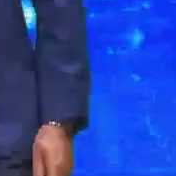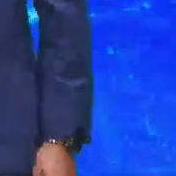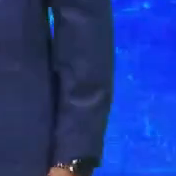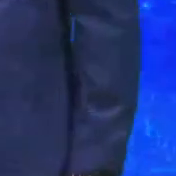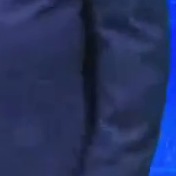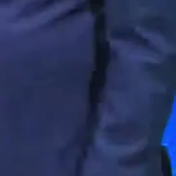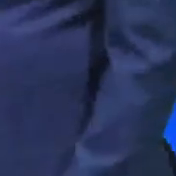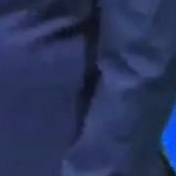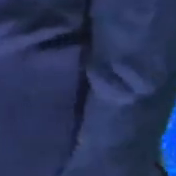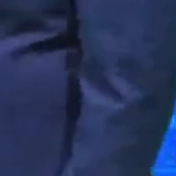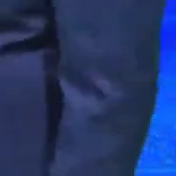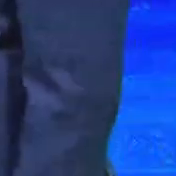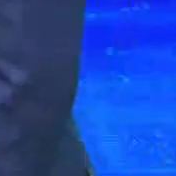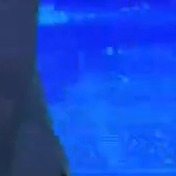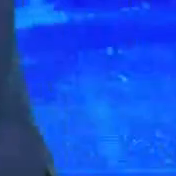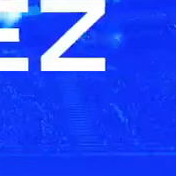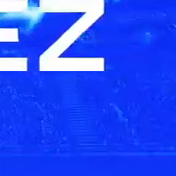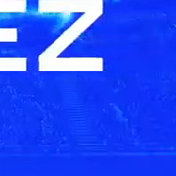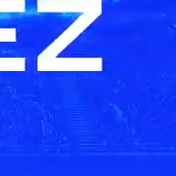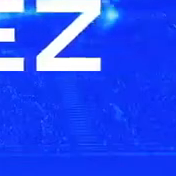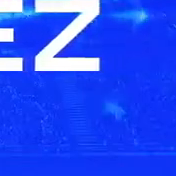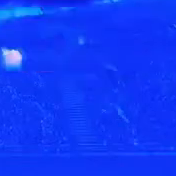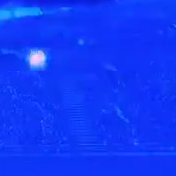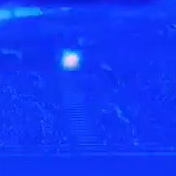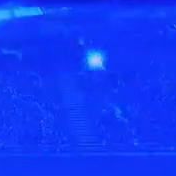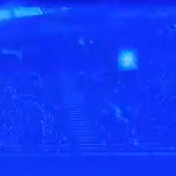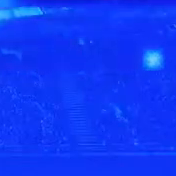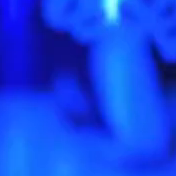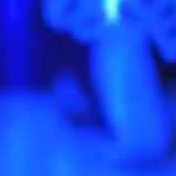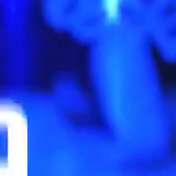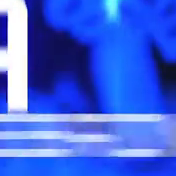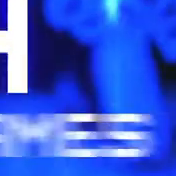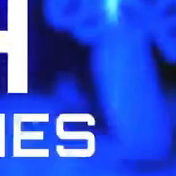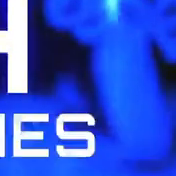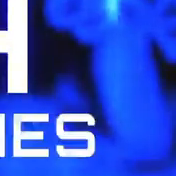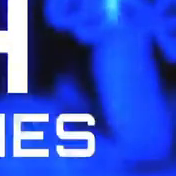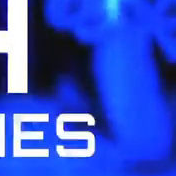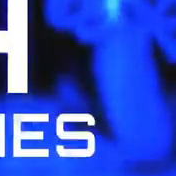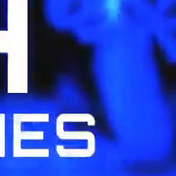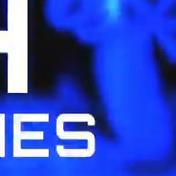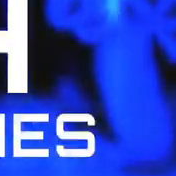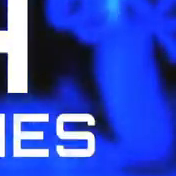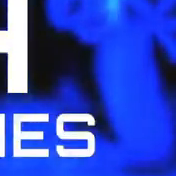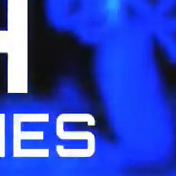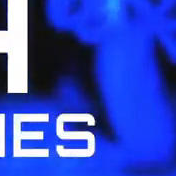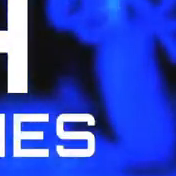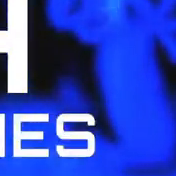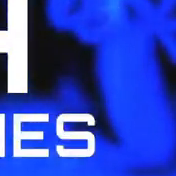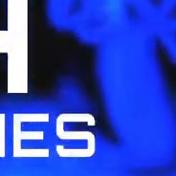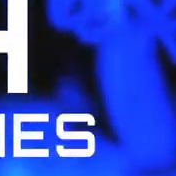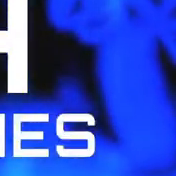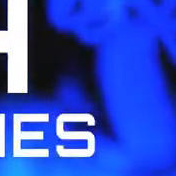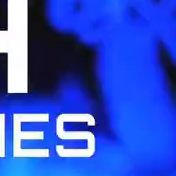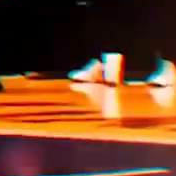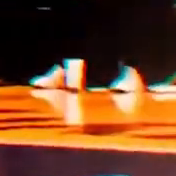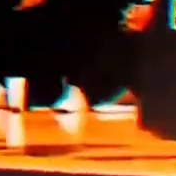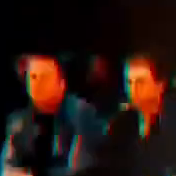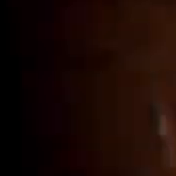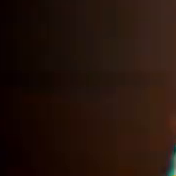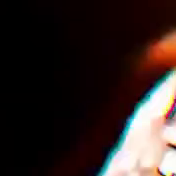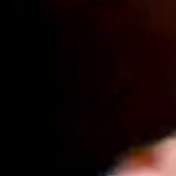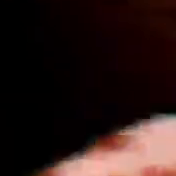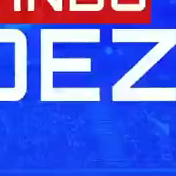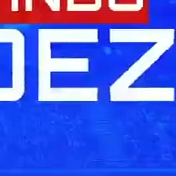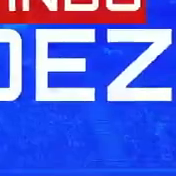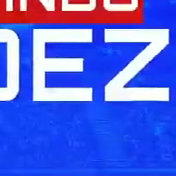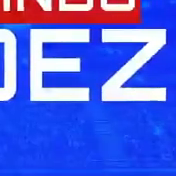más completo del país. Susy Jiménez. Estoy en último tercio. El dueño del baloncesto de la NBA, LeBron James,